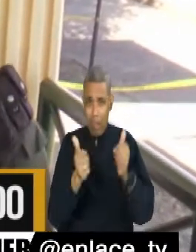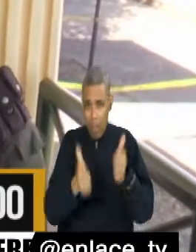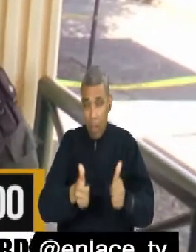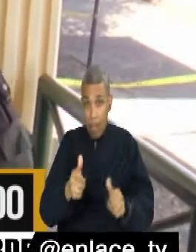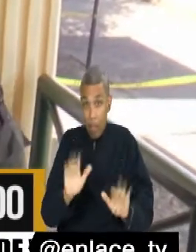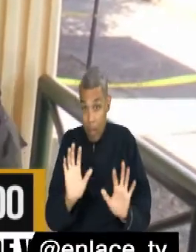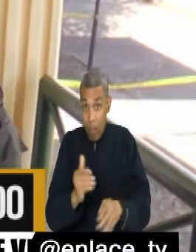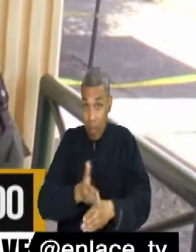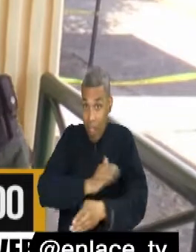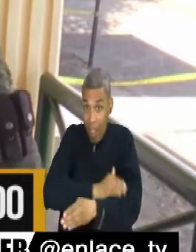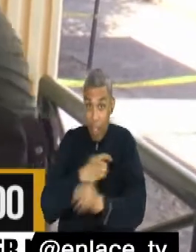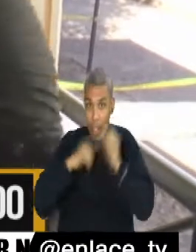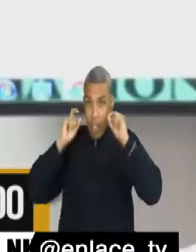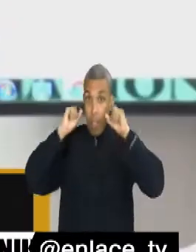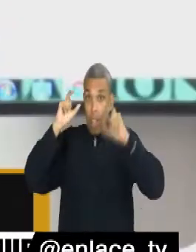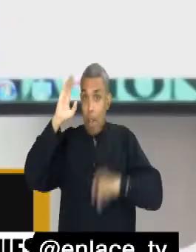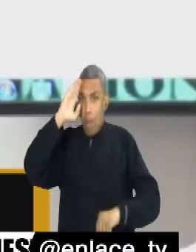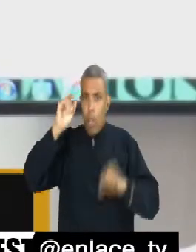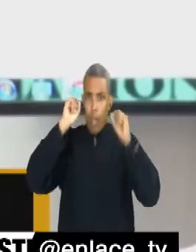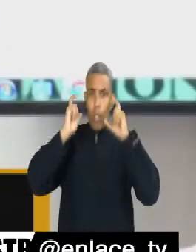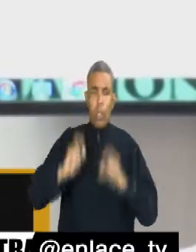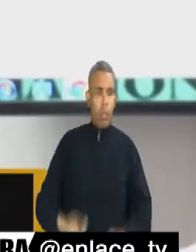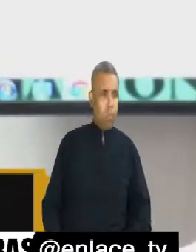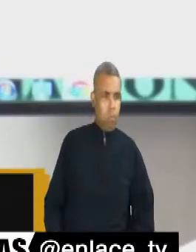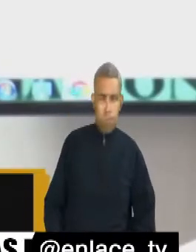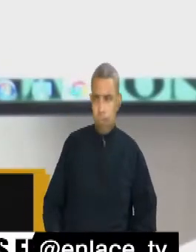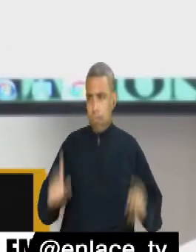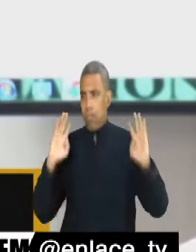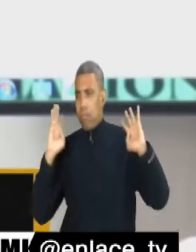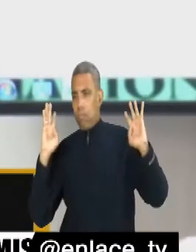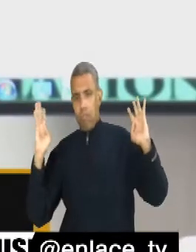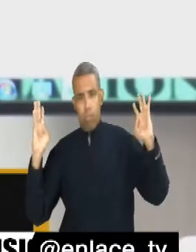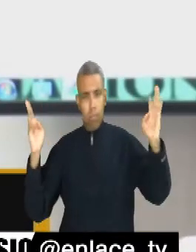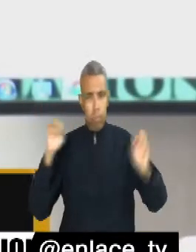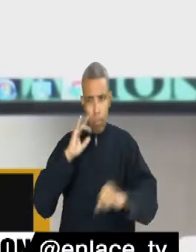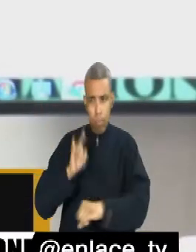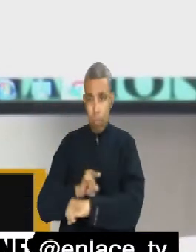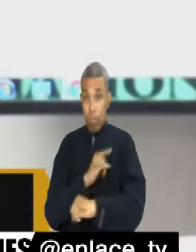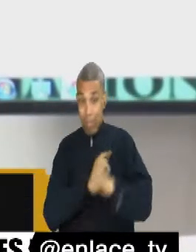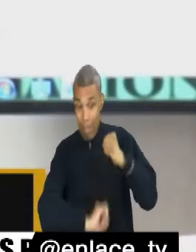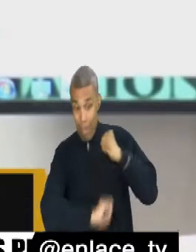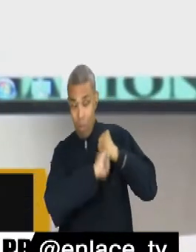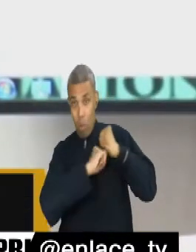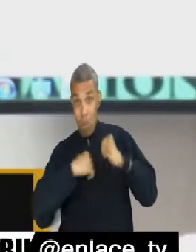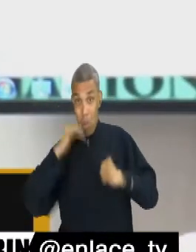previendo cualquier situación, desplegó todos los dispositivos y en conjunto con el Ejército Nacional